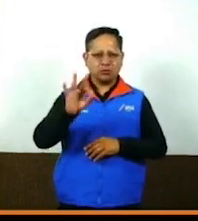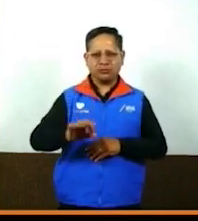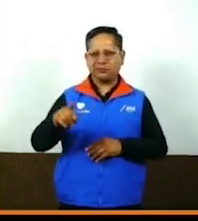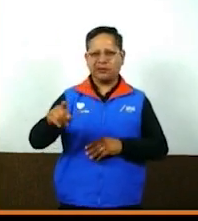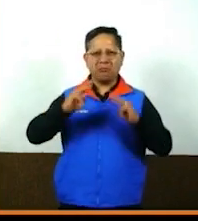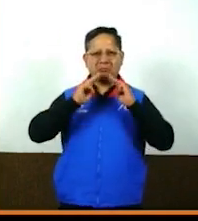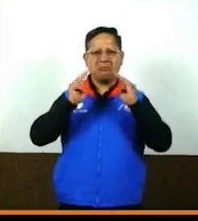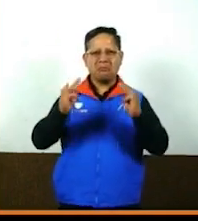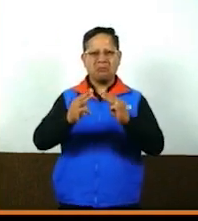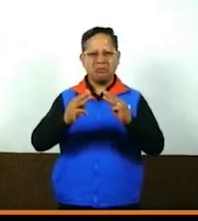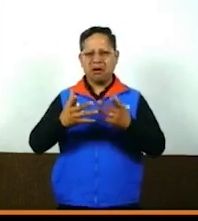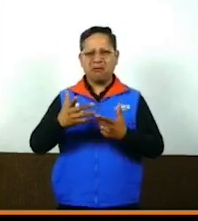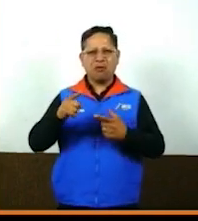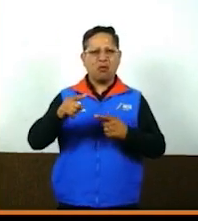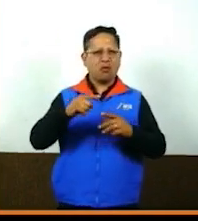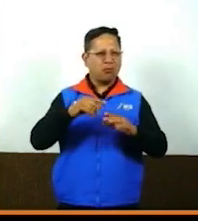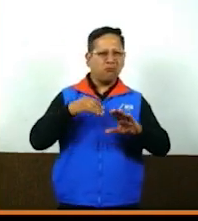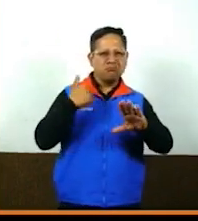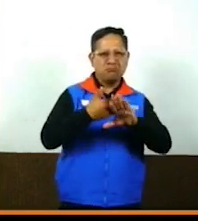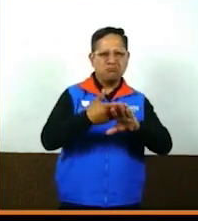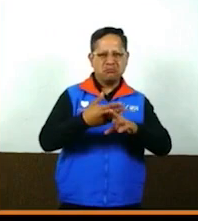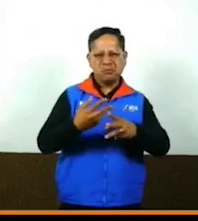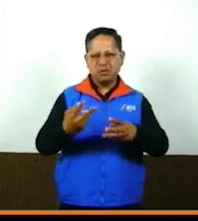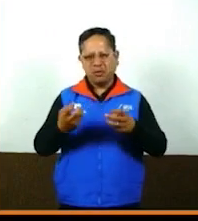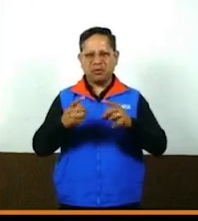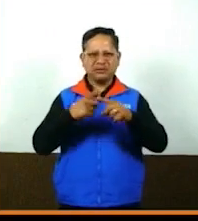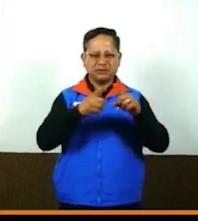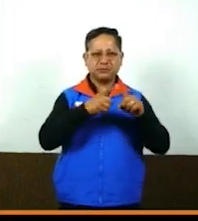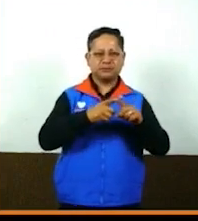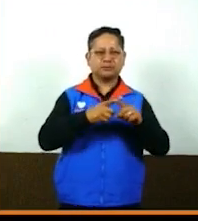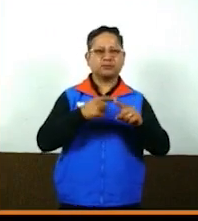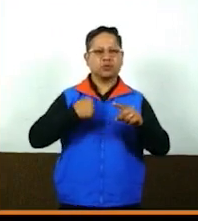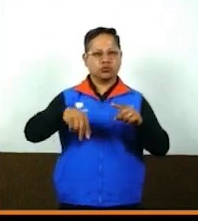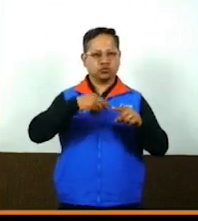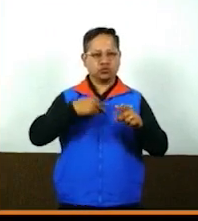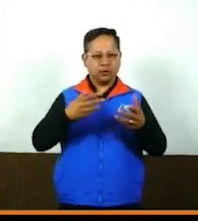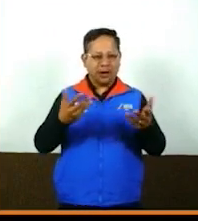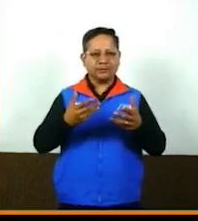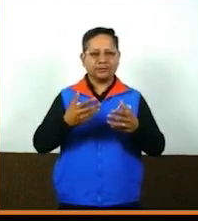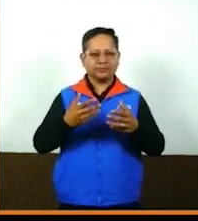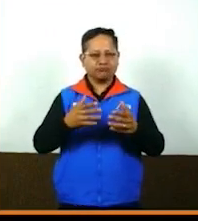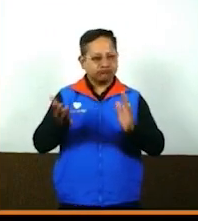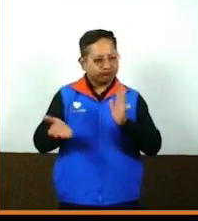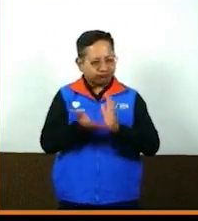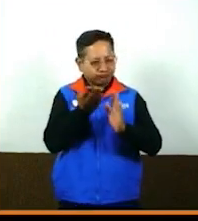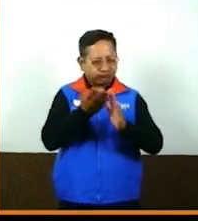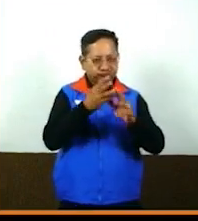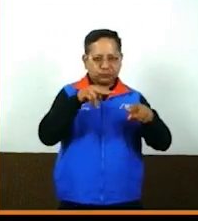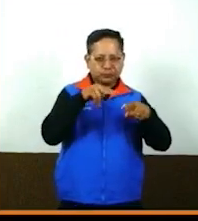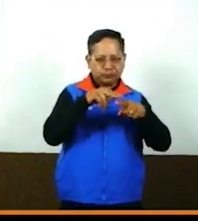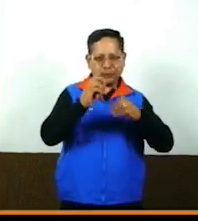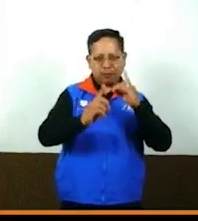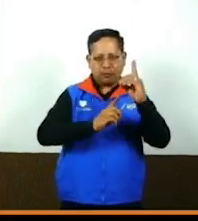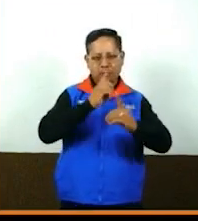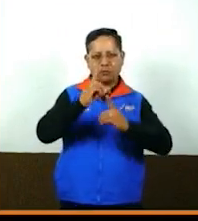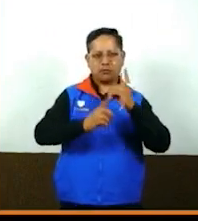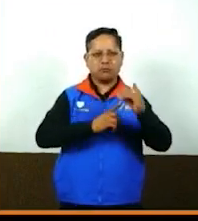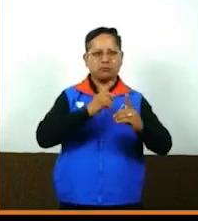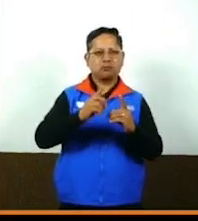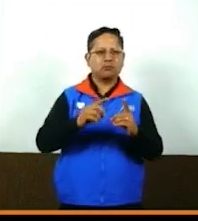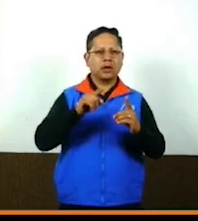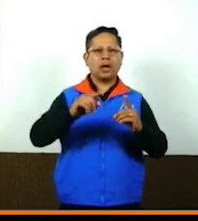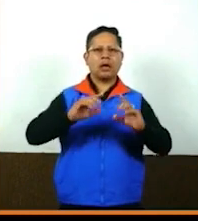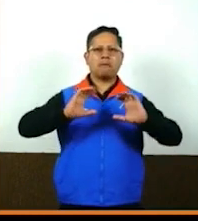región. Es por ello que construimos un parque deportivo. Este parque deportivo cuenta con cancha